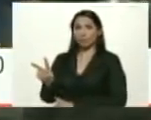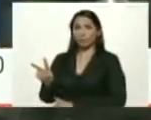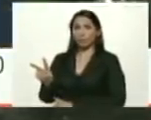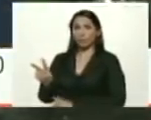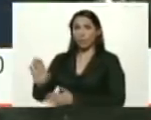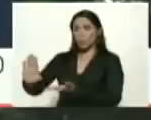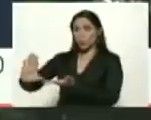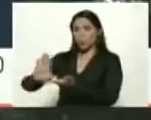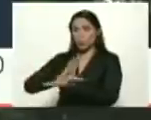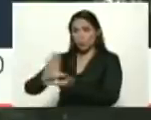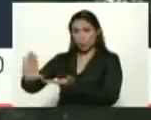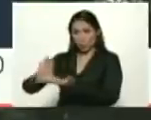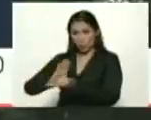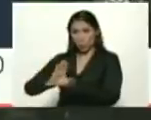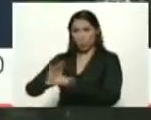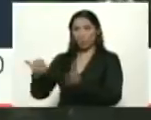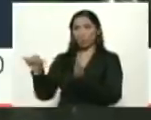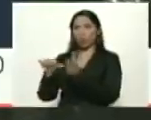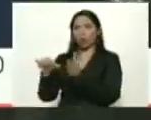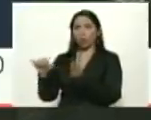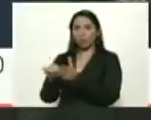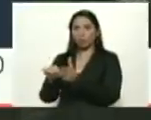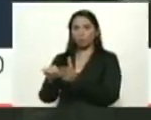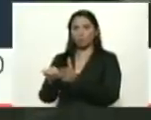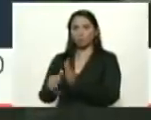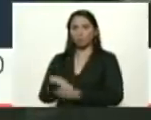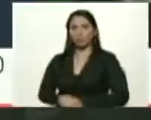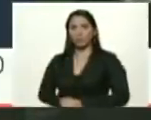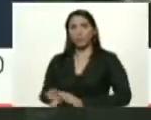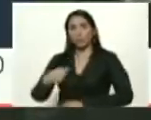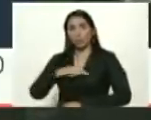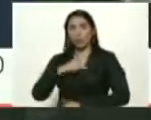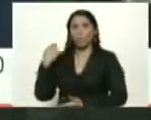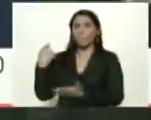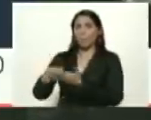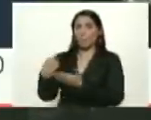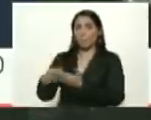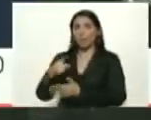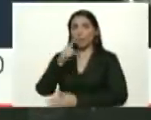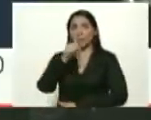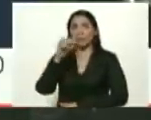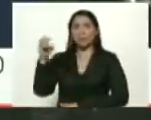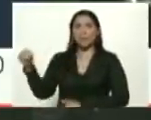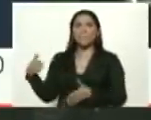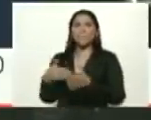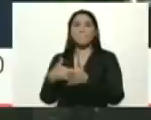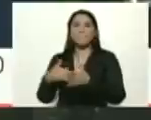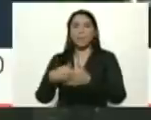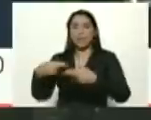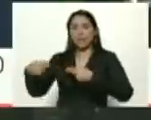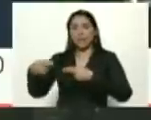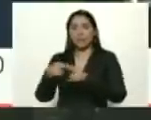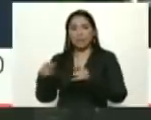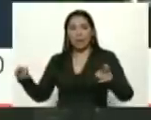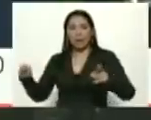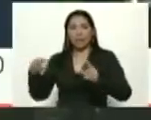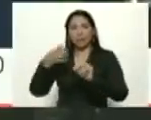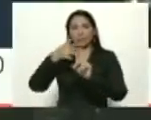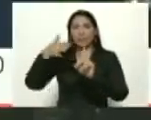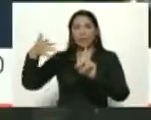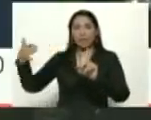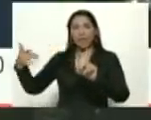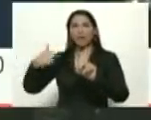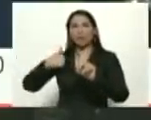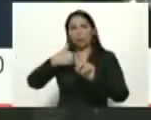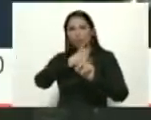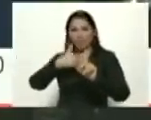un financiamiento donde vamos a financiar 100.000 hectáreas de cereales. Naguará. Le quiero